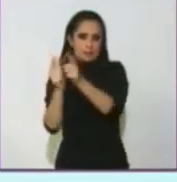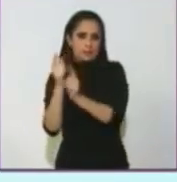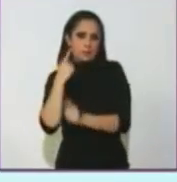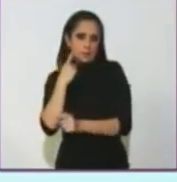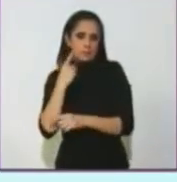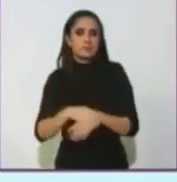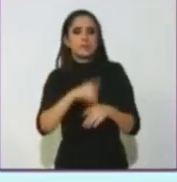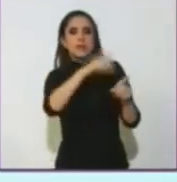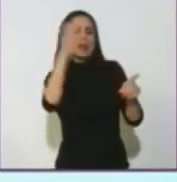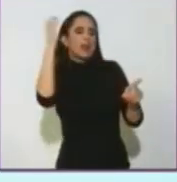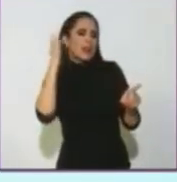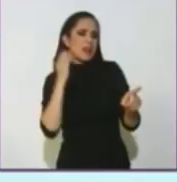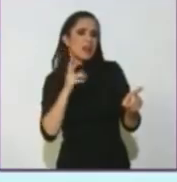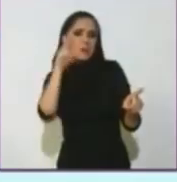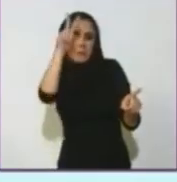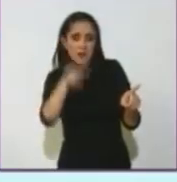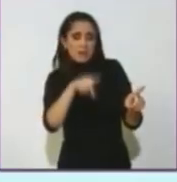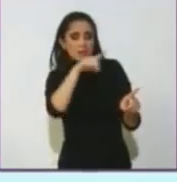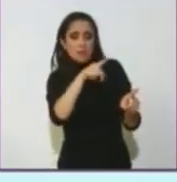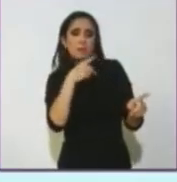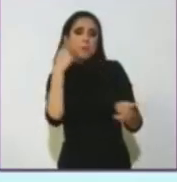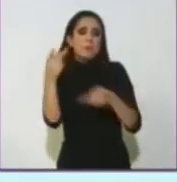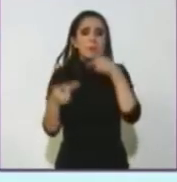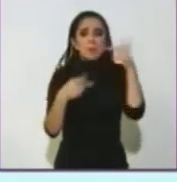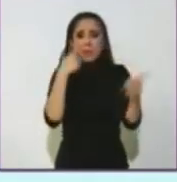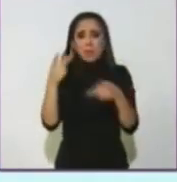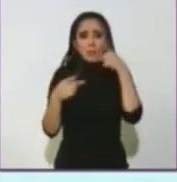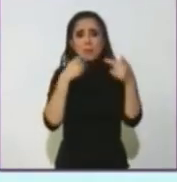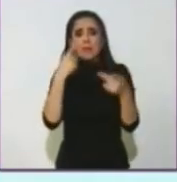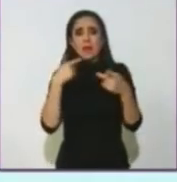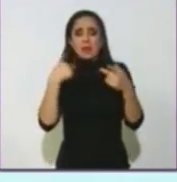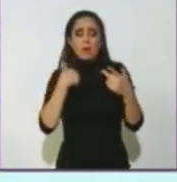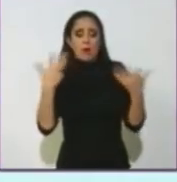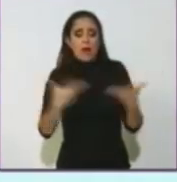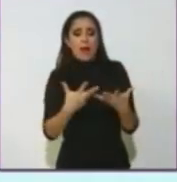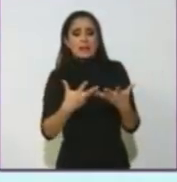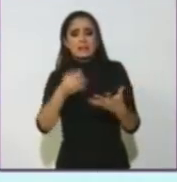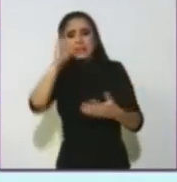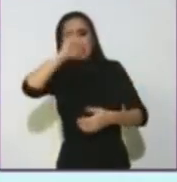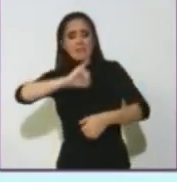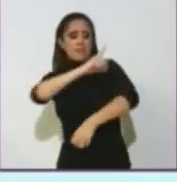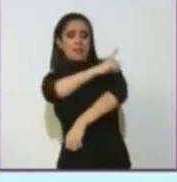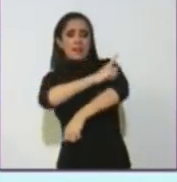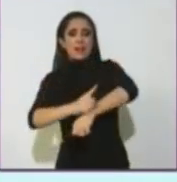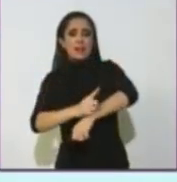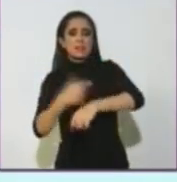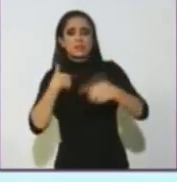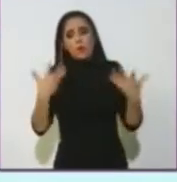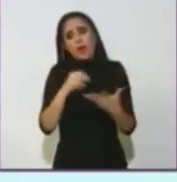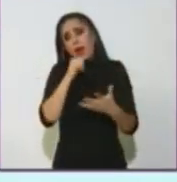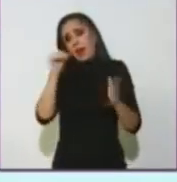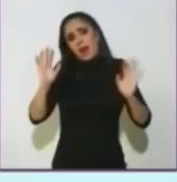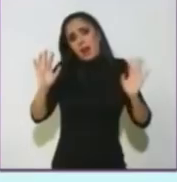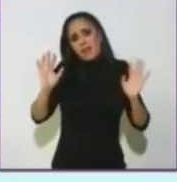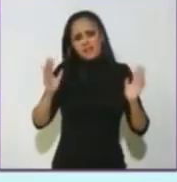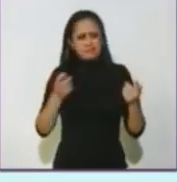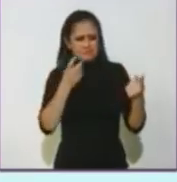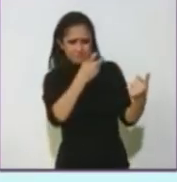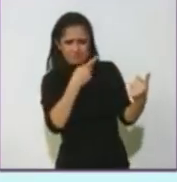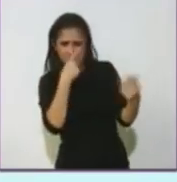la verdad es que el decir que no podías hacer nada como delegada de tlalpan no puede no puede tener cabida